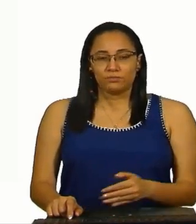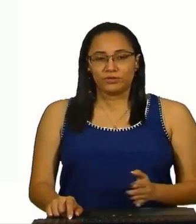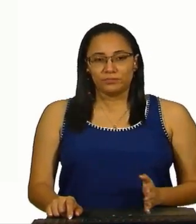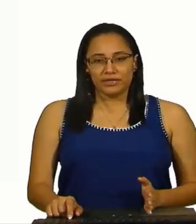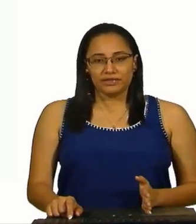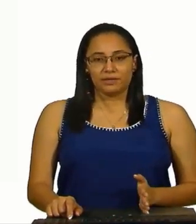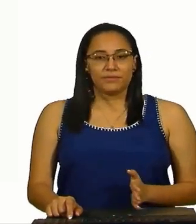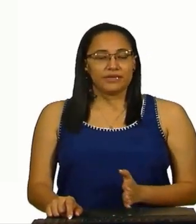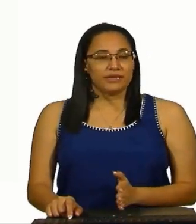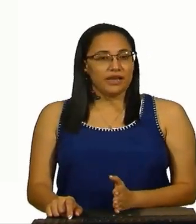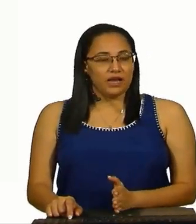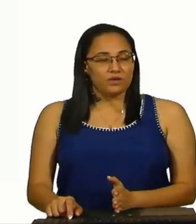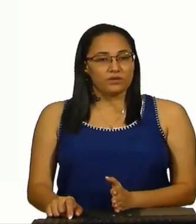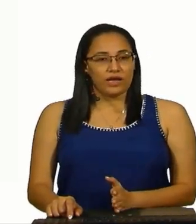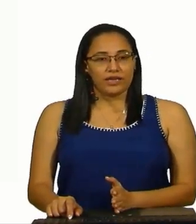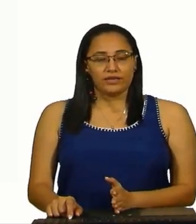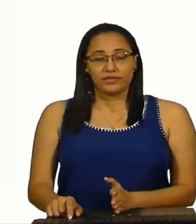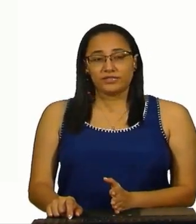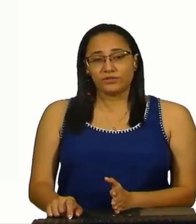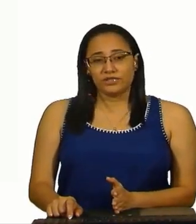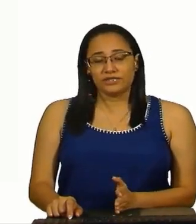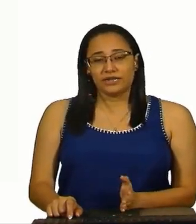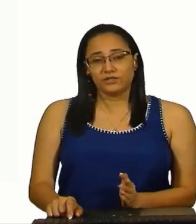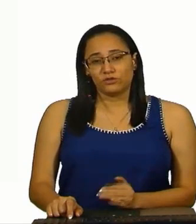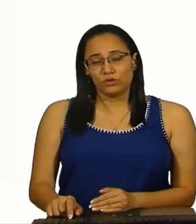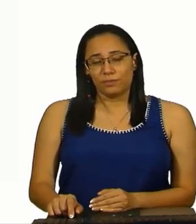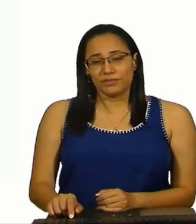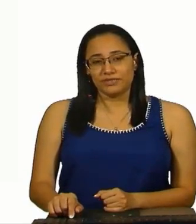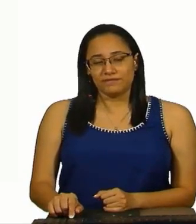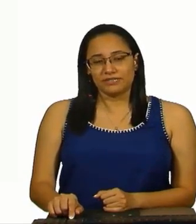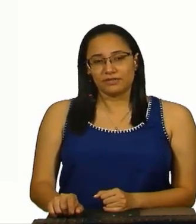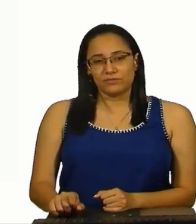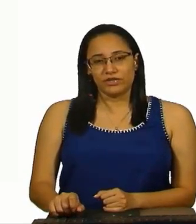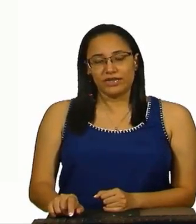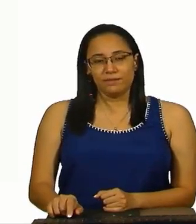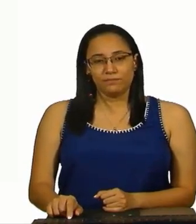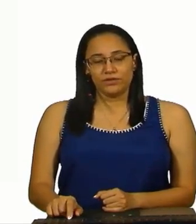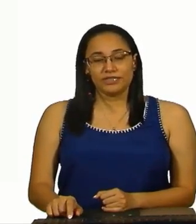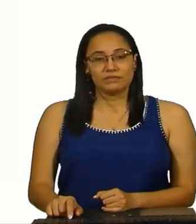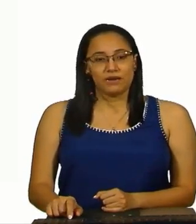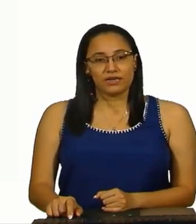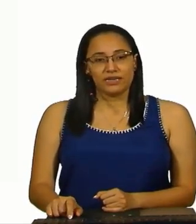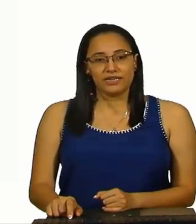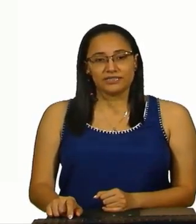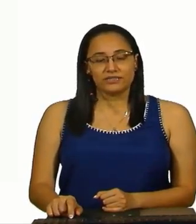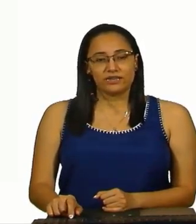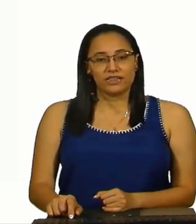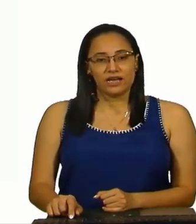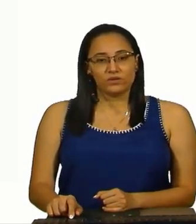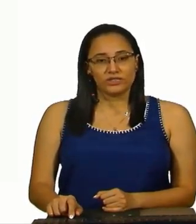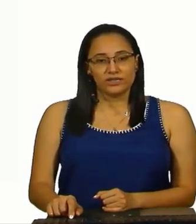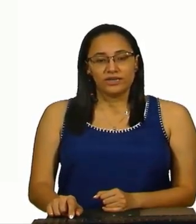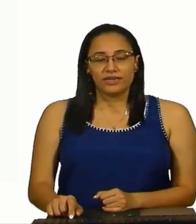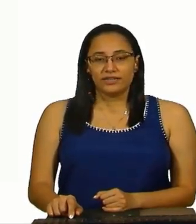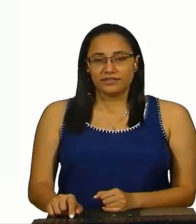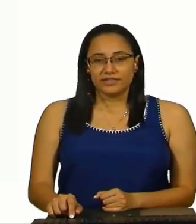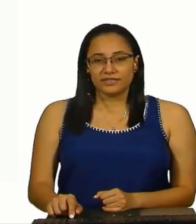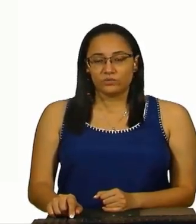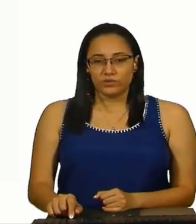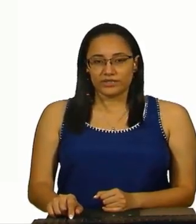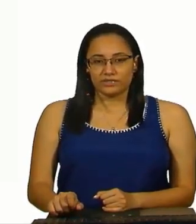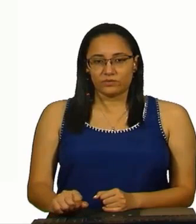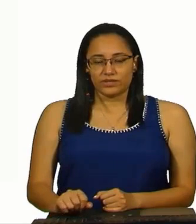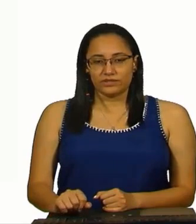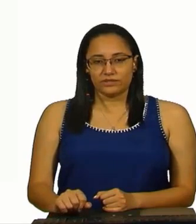que con permit, también en allow, se utilizan las estructuras pasivas. Tenemos el ejemplo, smoking is not allowed in